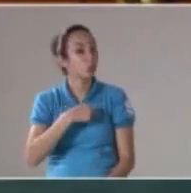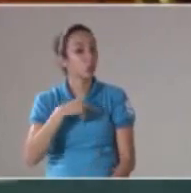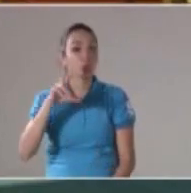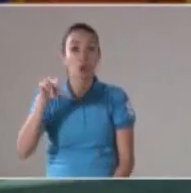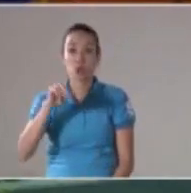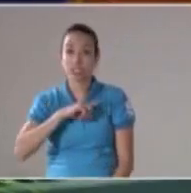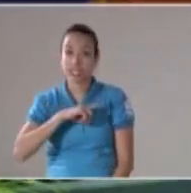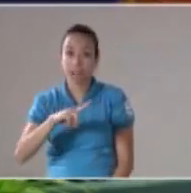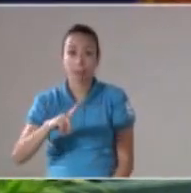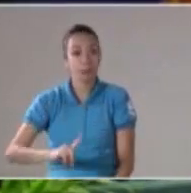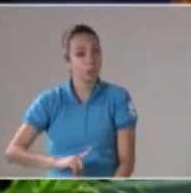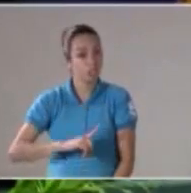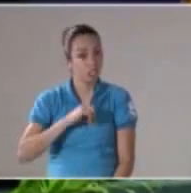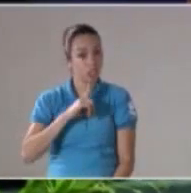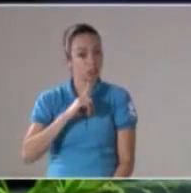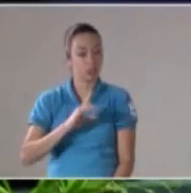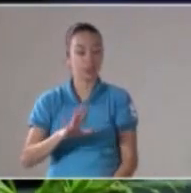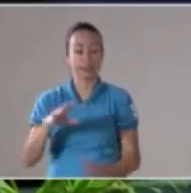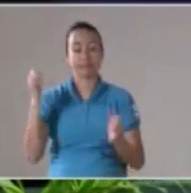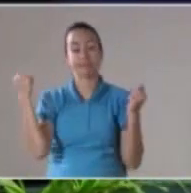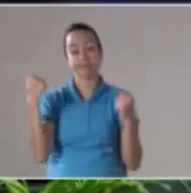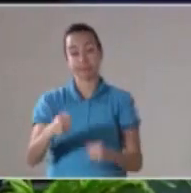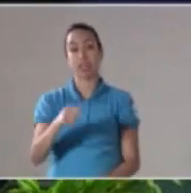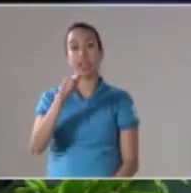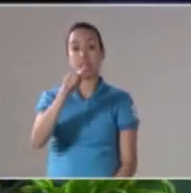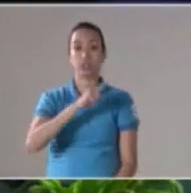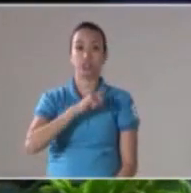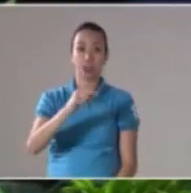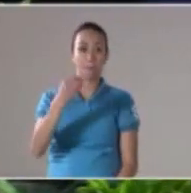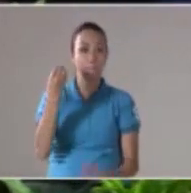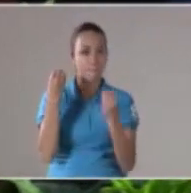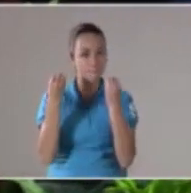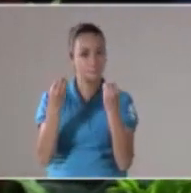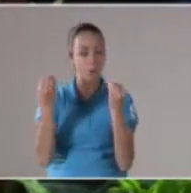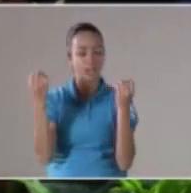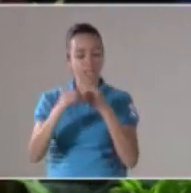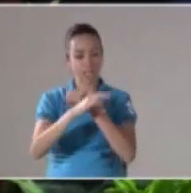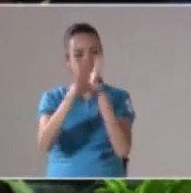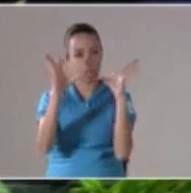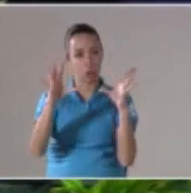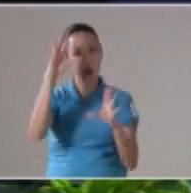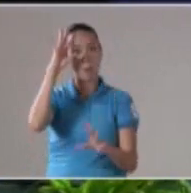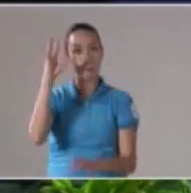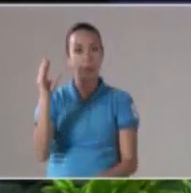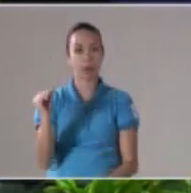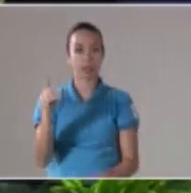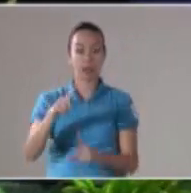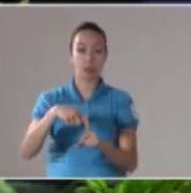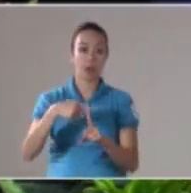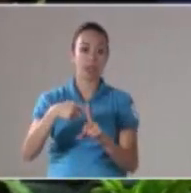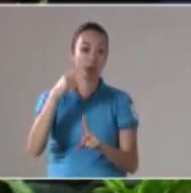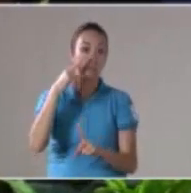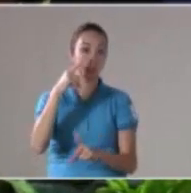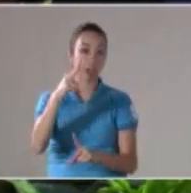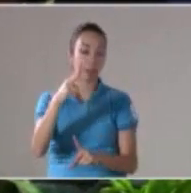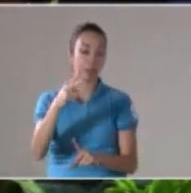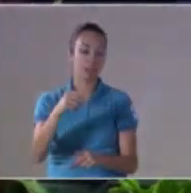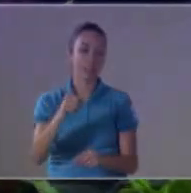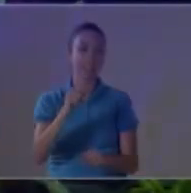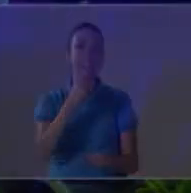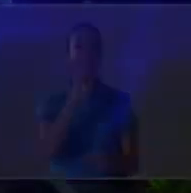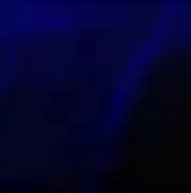merezcamos. Ah, no, eso está bien claro, porque cuando nosotros vemos, bueno, yo le pondría aquí amor a su